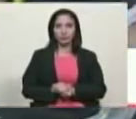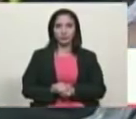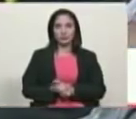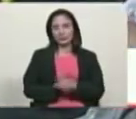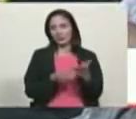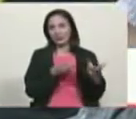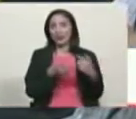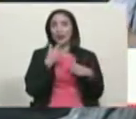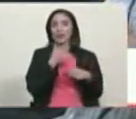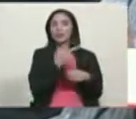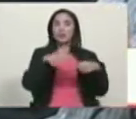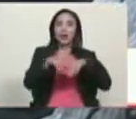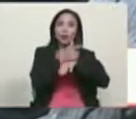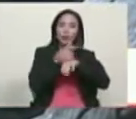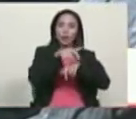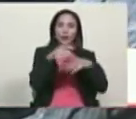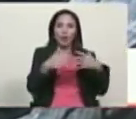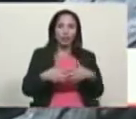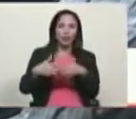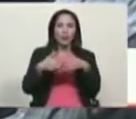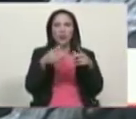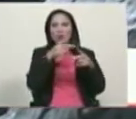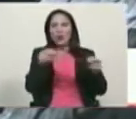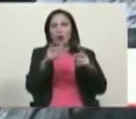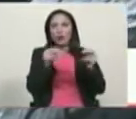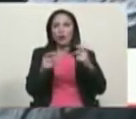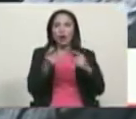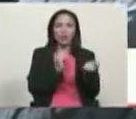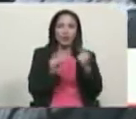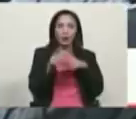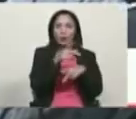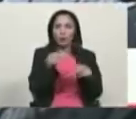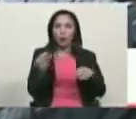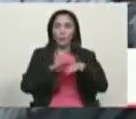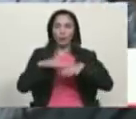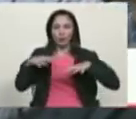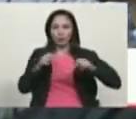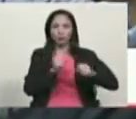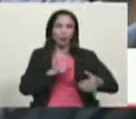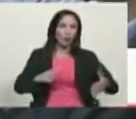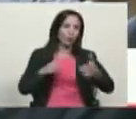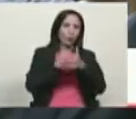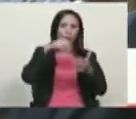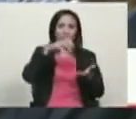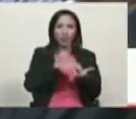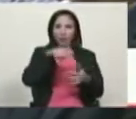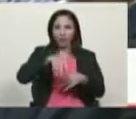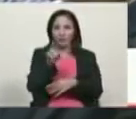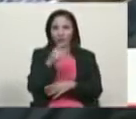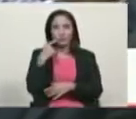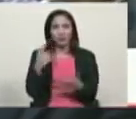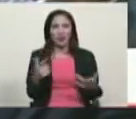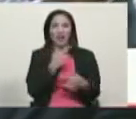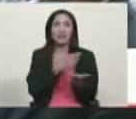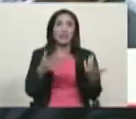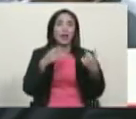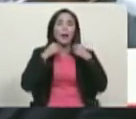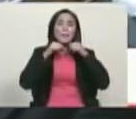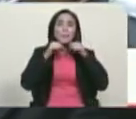Salen a decir el gobierno de Estados Unidos no al diálogo, porque ellos lo que quieren es imponer un golpe de Estado en Venezuela, que ya les fracasó.